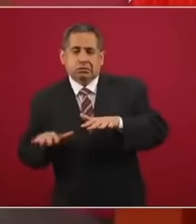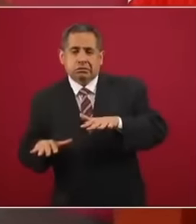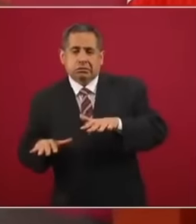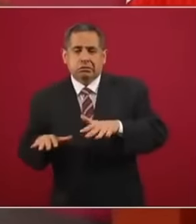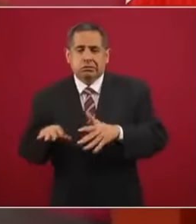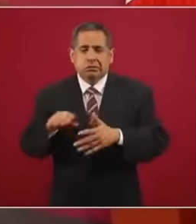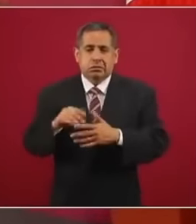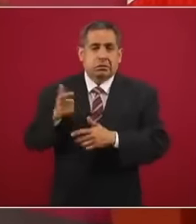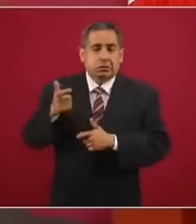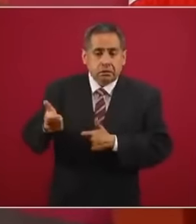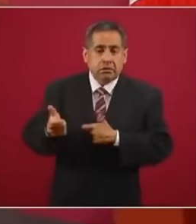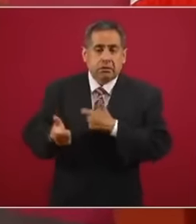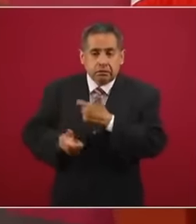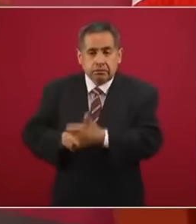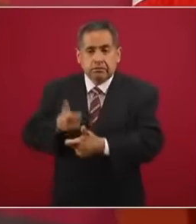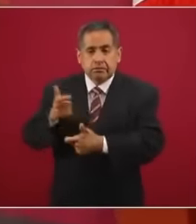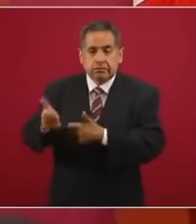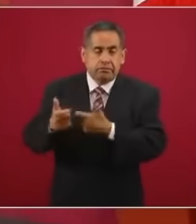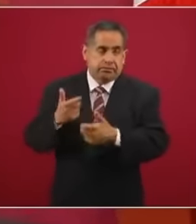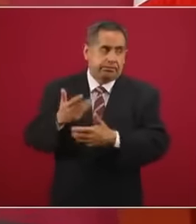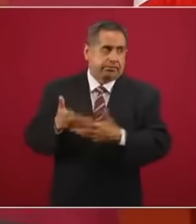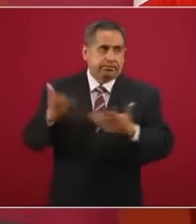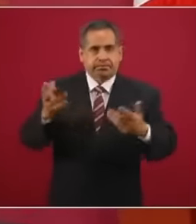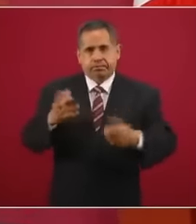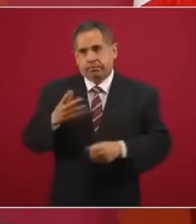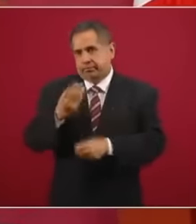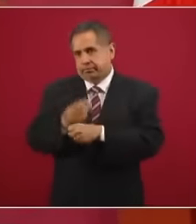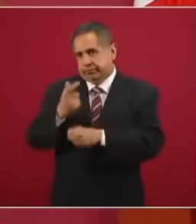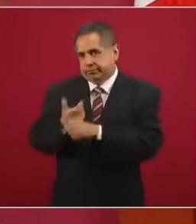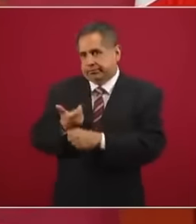tenemos que estar invirtiendo, vamos a tener ahora que invertir